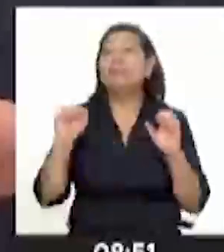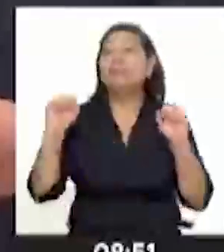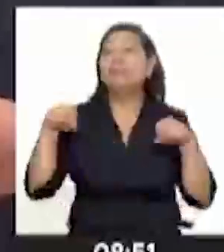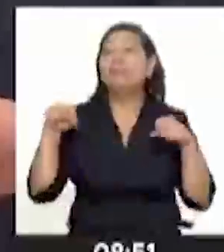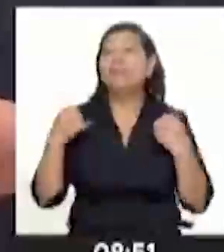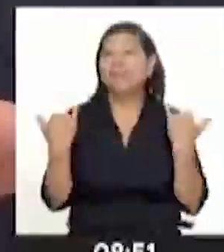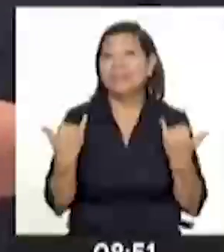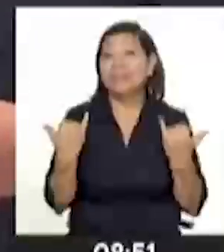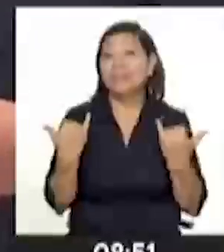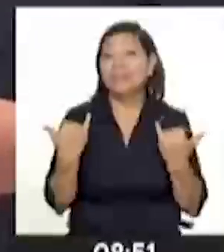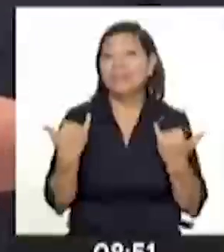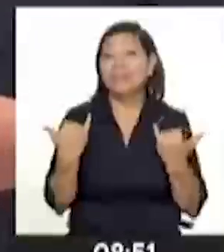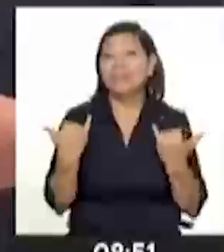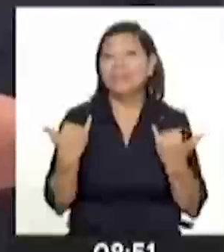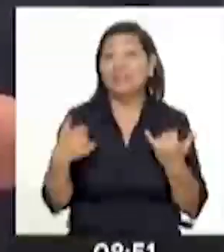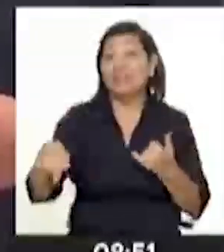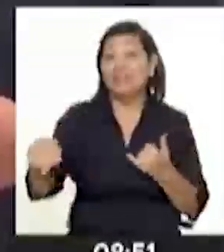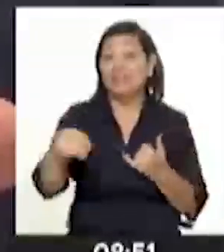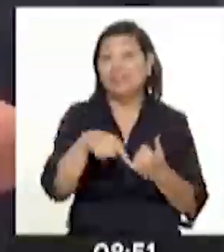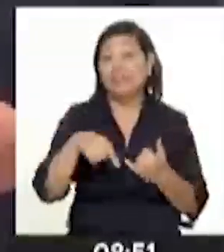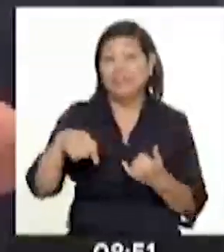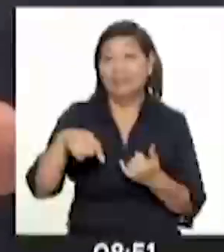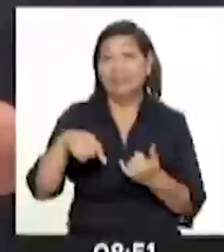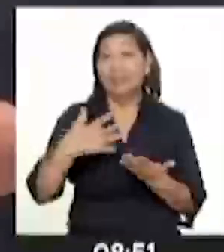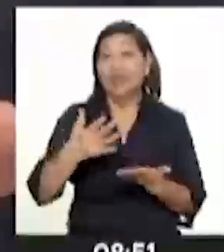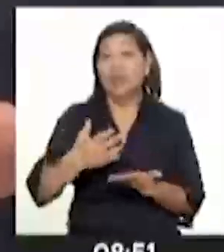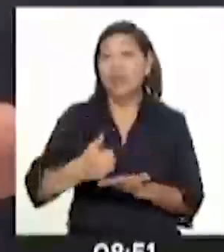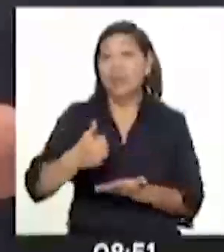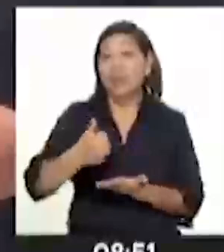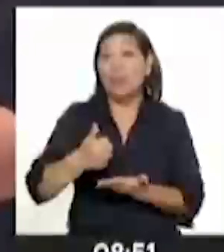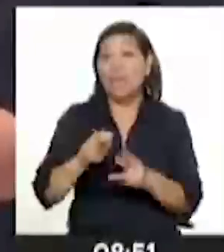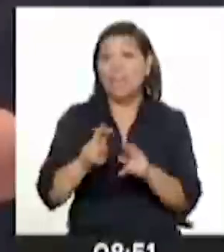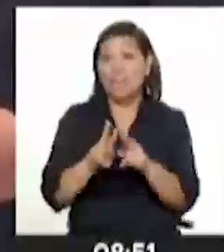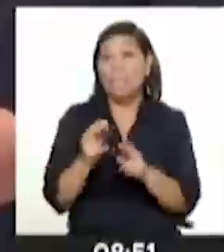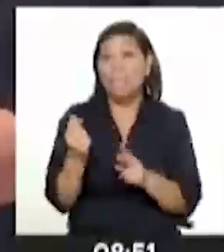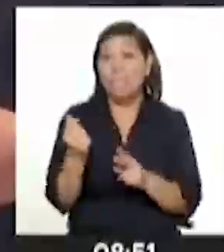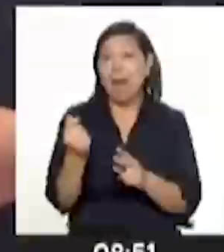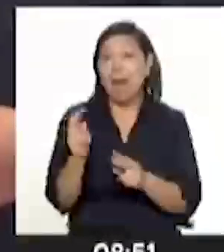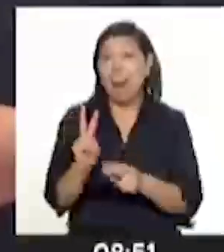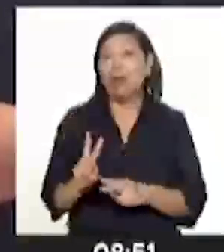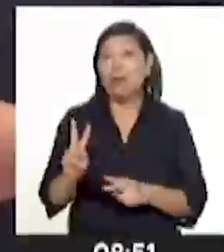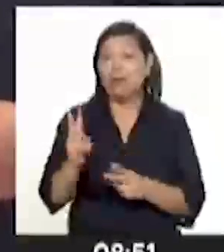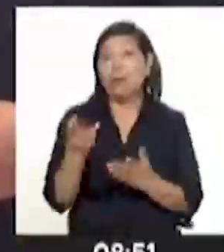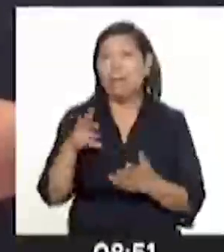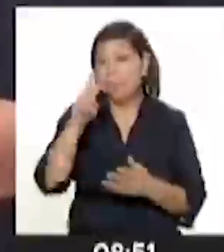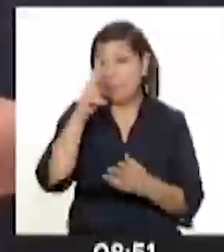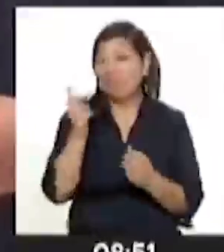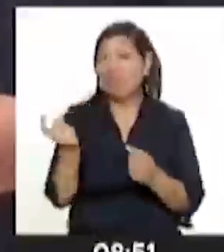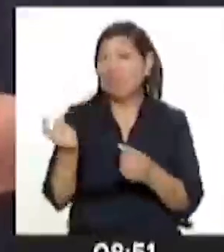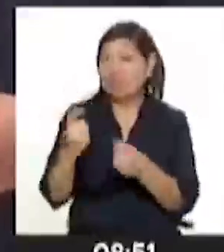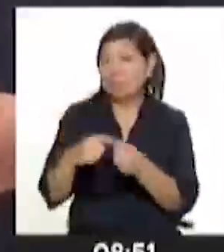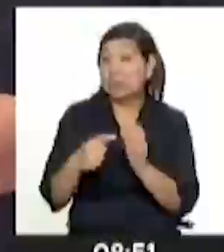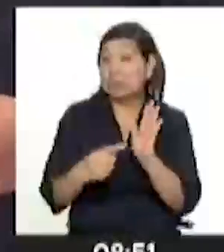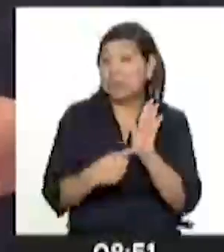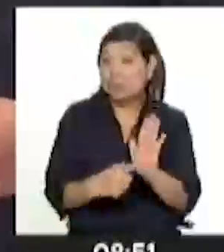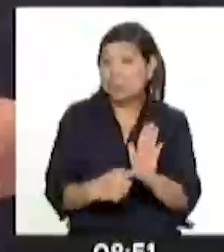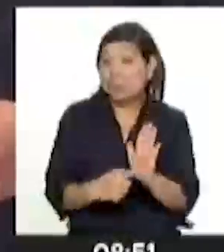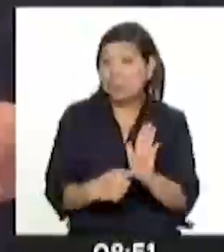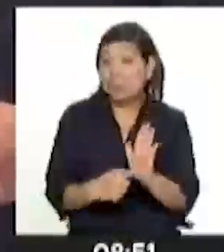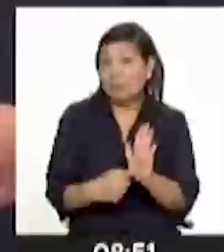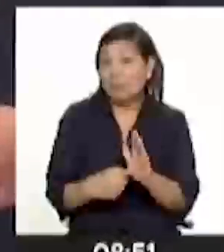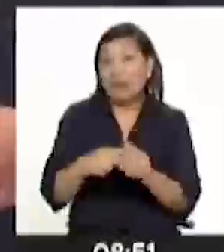Efectivamente, estamos aquí desde la Bolsa de Valores de Nueva York, en donde autoridades peruanas han estado presentes en el